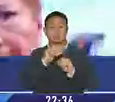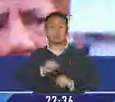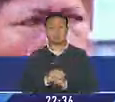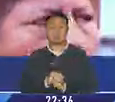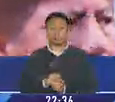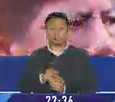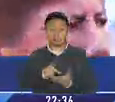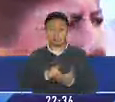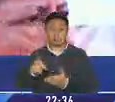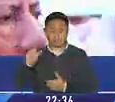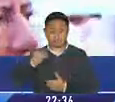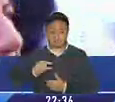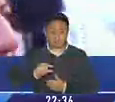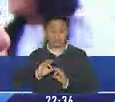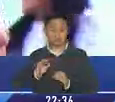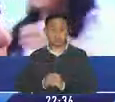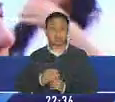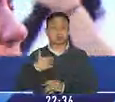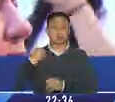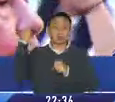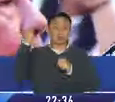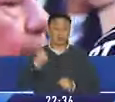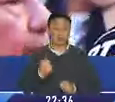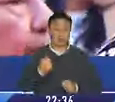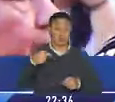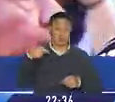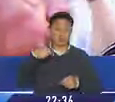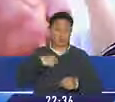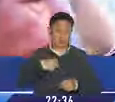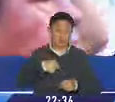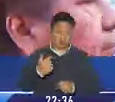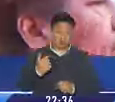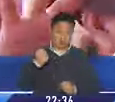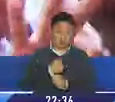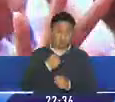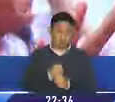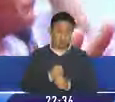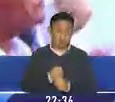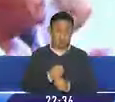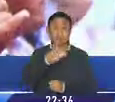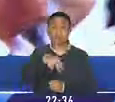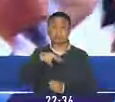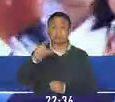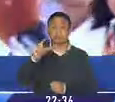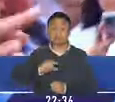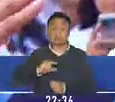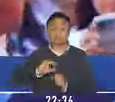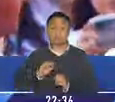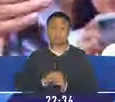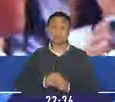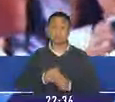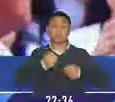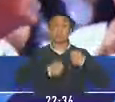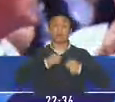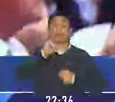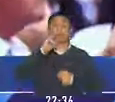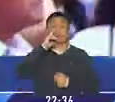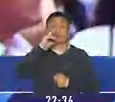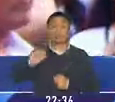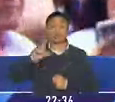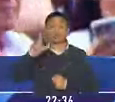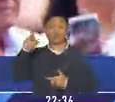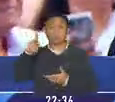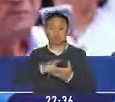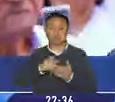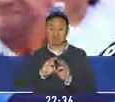su sueldo. Nosotros como Fundación Sin Barrera, en la cual trabajamos, llevamos 3 meses sin sueldo. Mayo, junio y julio no nos han